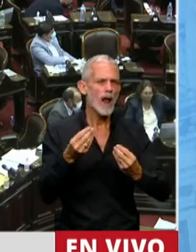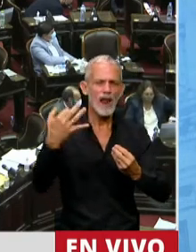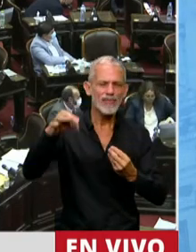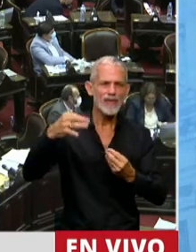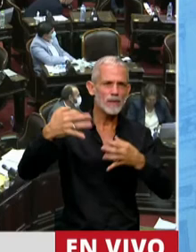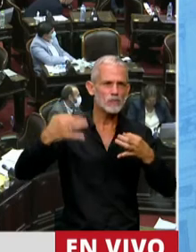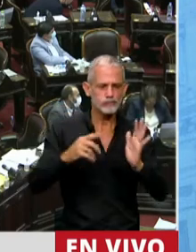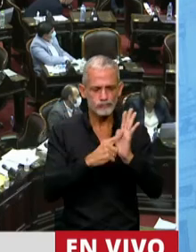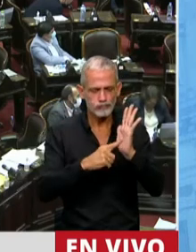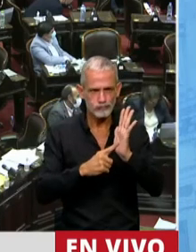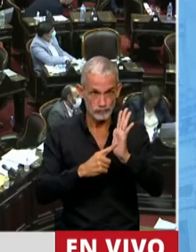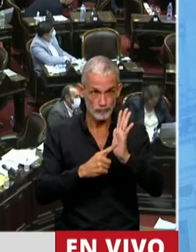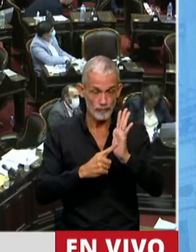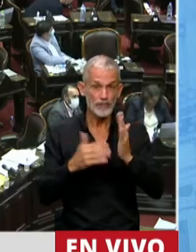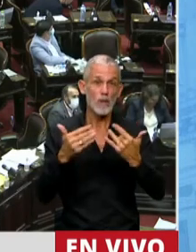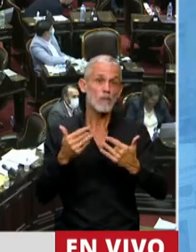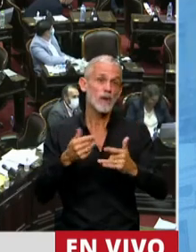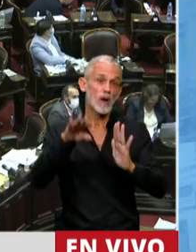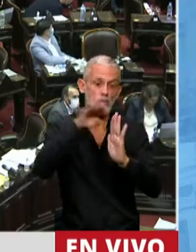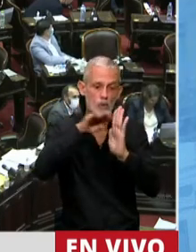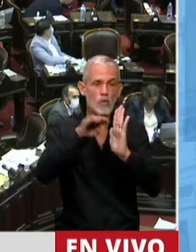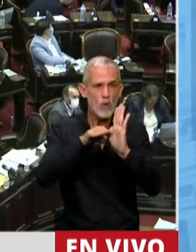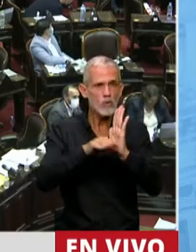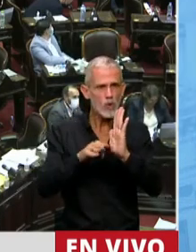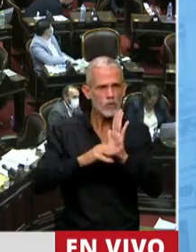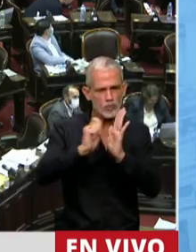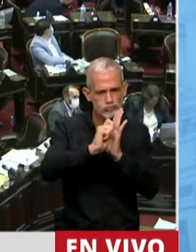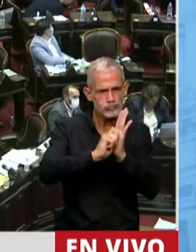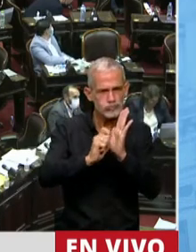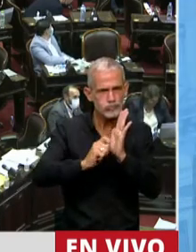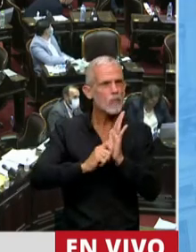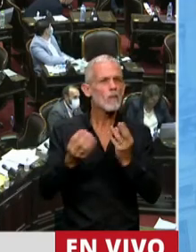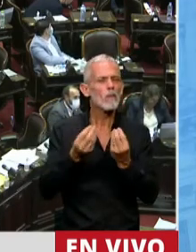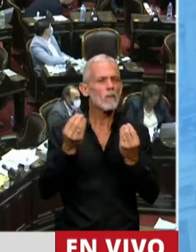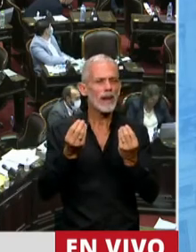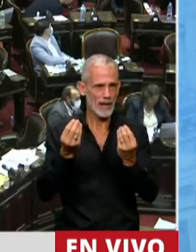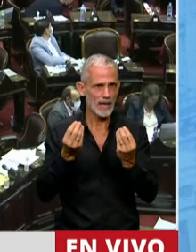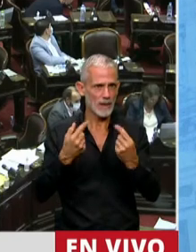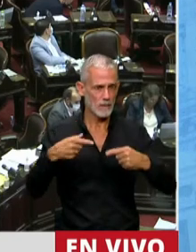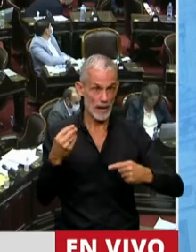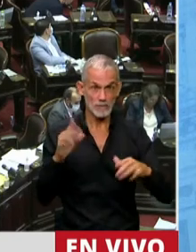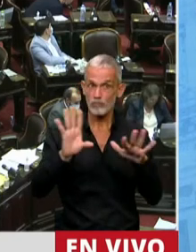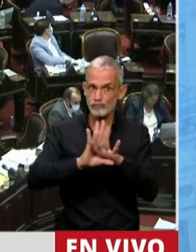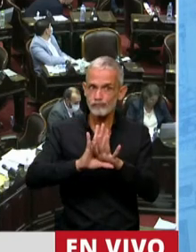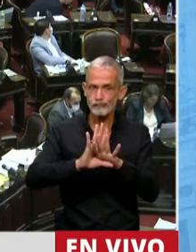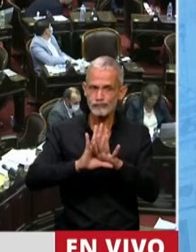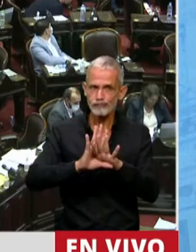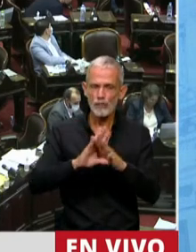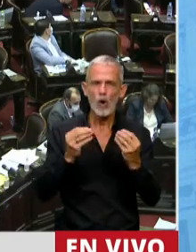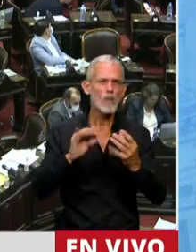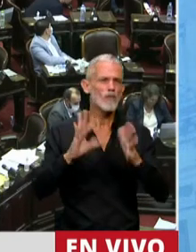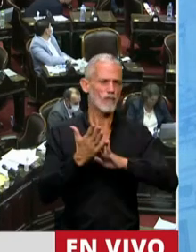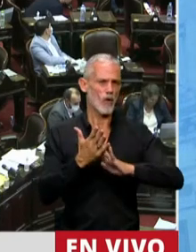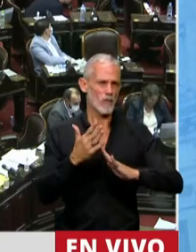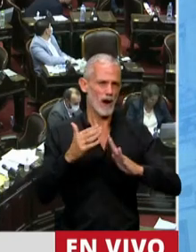cumplir, pudiendo dictar las normas pertinentes para el adecuado funcionamiento e